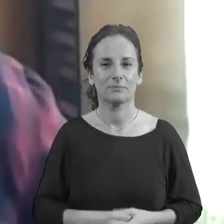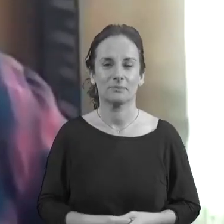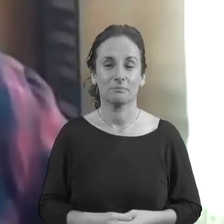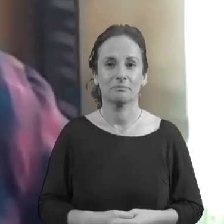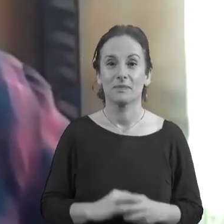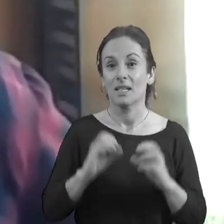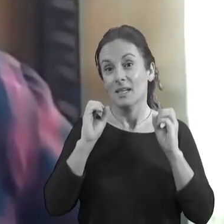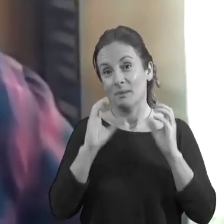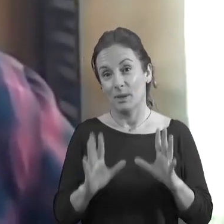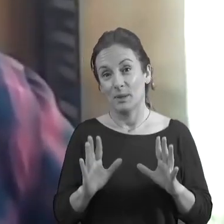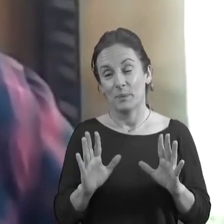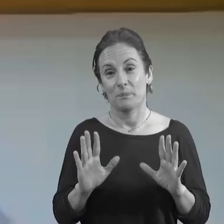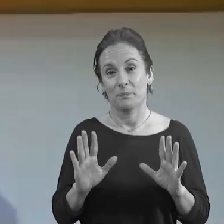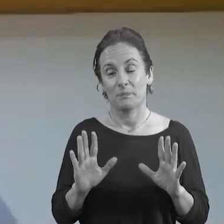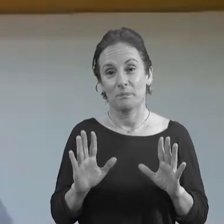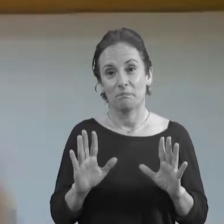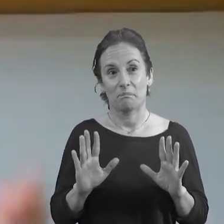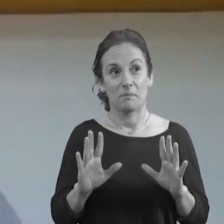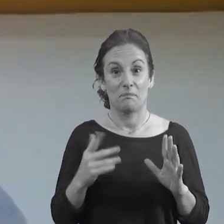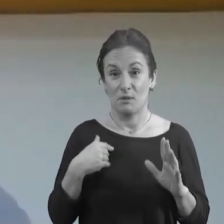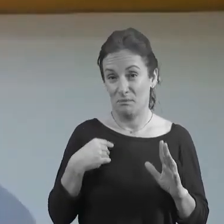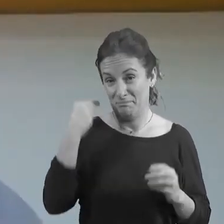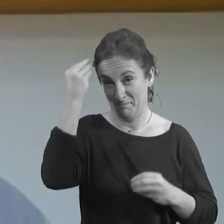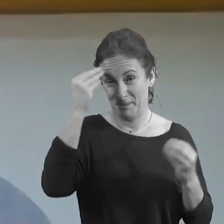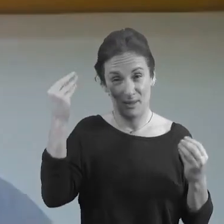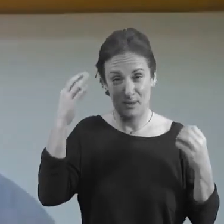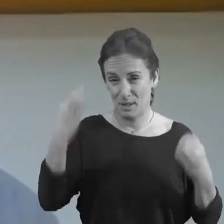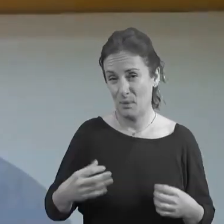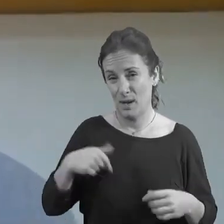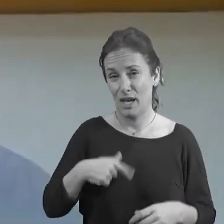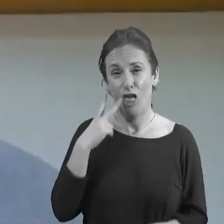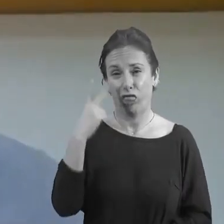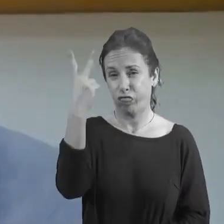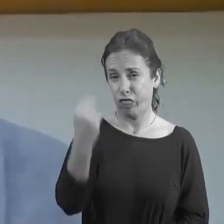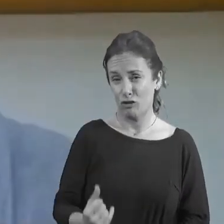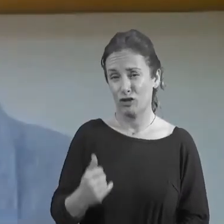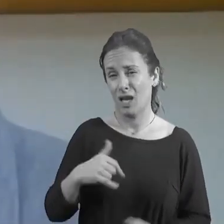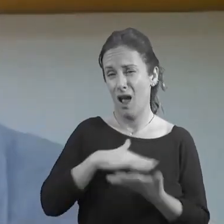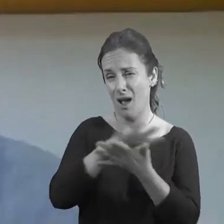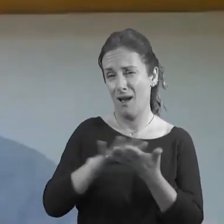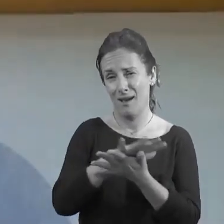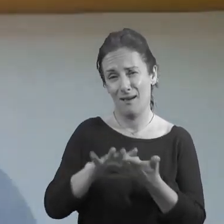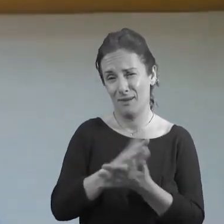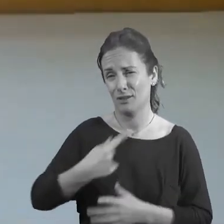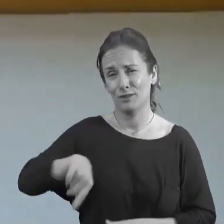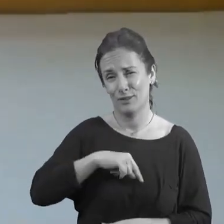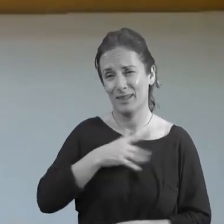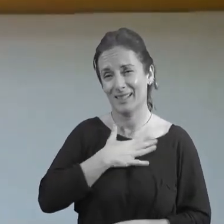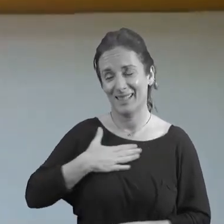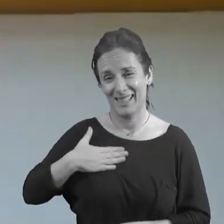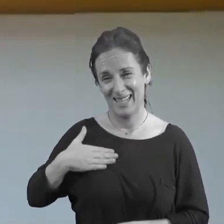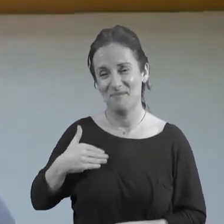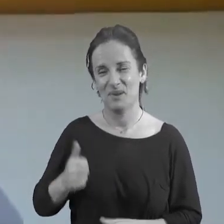Bueno, yo creo que ahora todas estamos, bueno, yo creo que nos quedaríamos aquí 2 días, ¿eh? Menos mal que no tenemos charla en directo porque